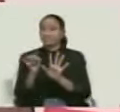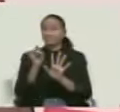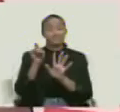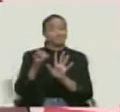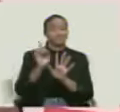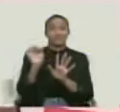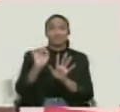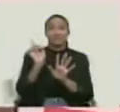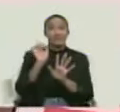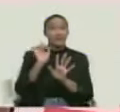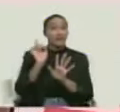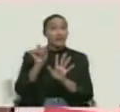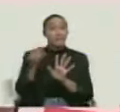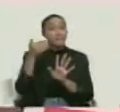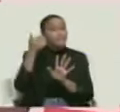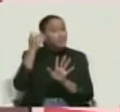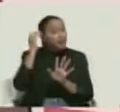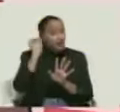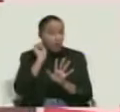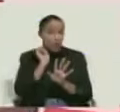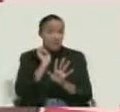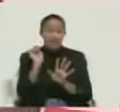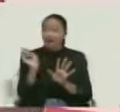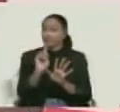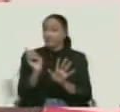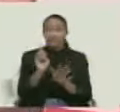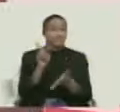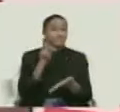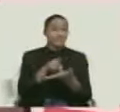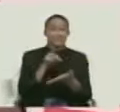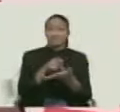No, que todo puede, usted no es todo el mundo, no va.